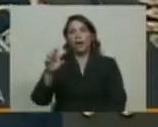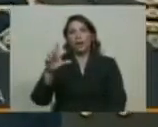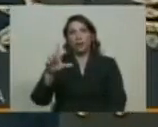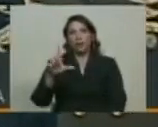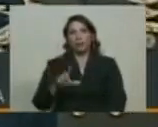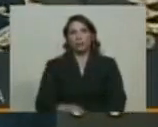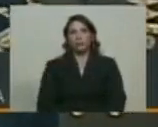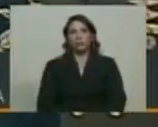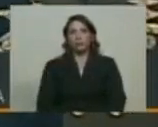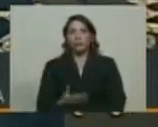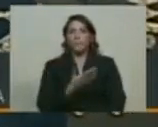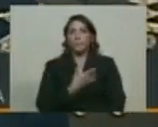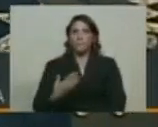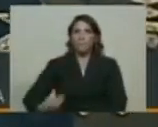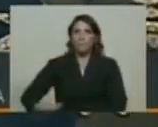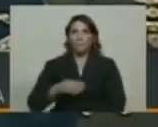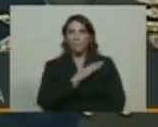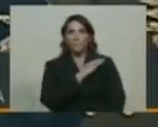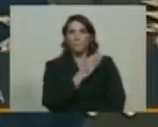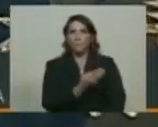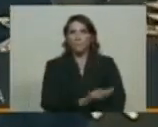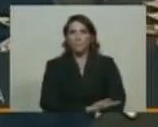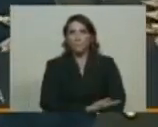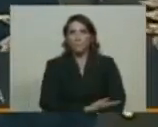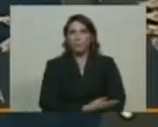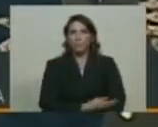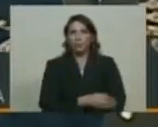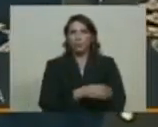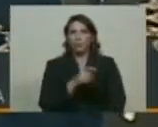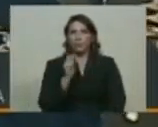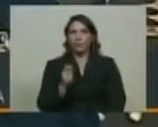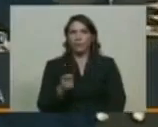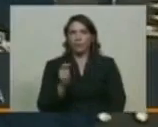presidente del Poder Ciudadano y fiscal general de la Nación,